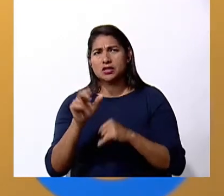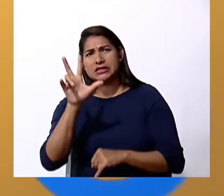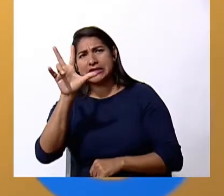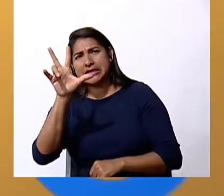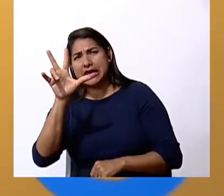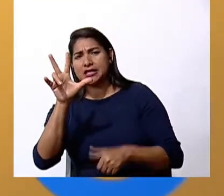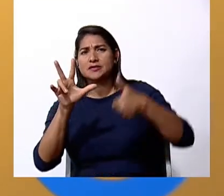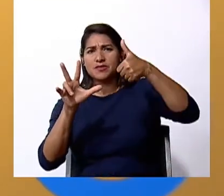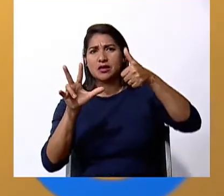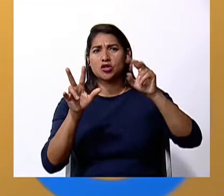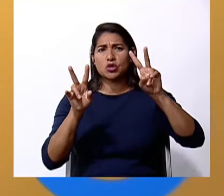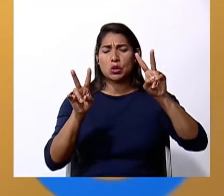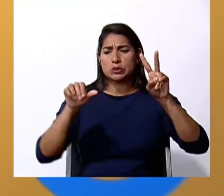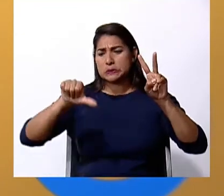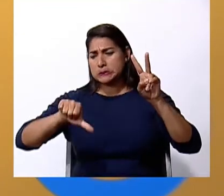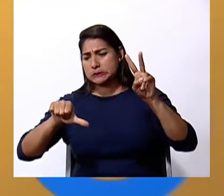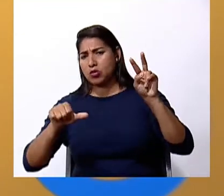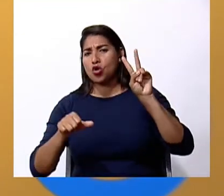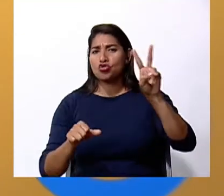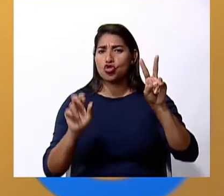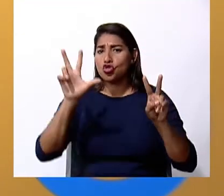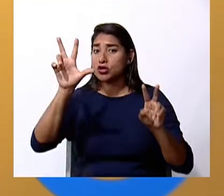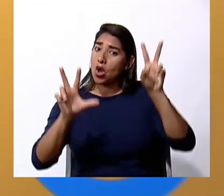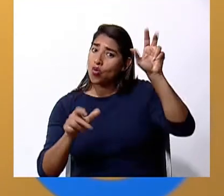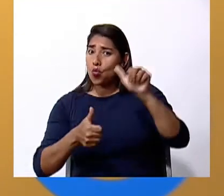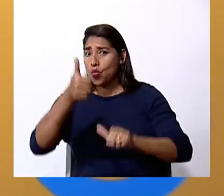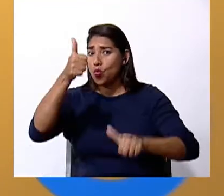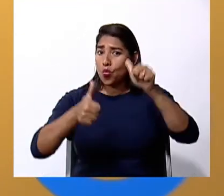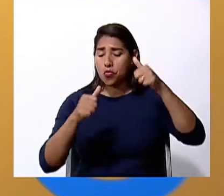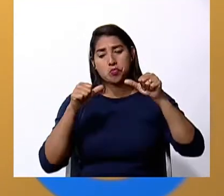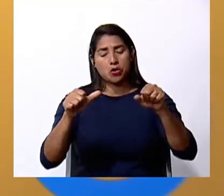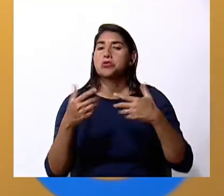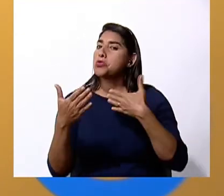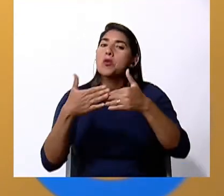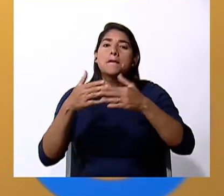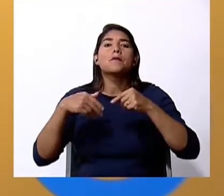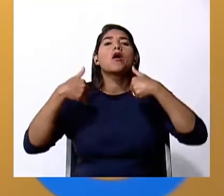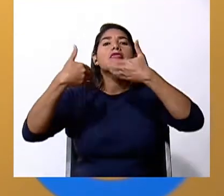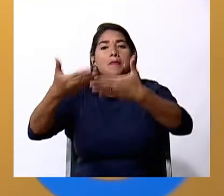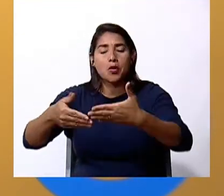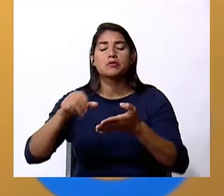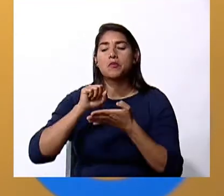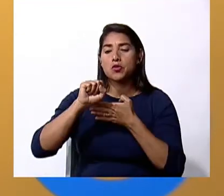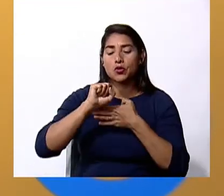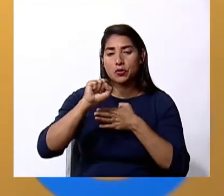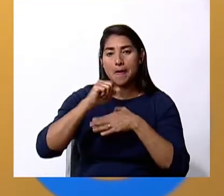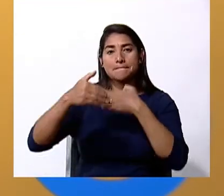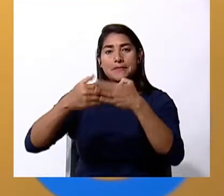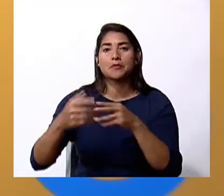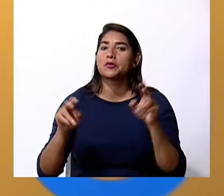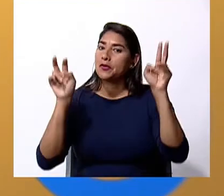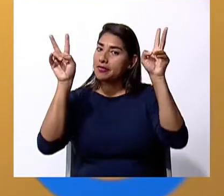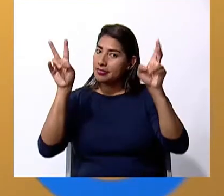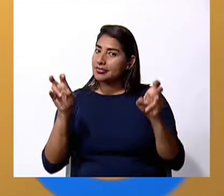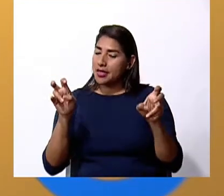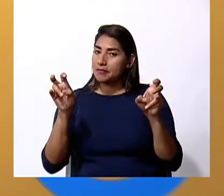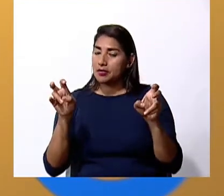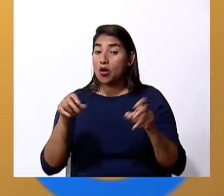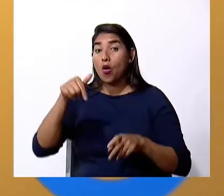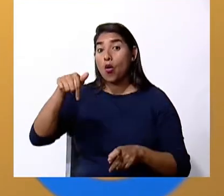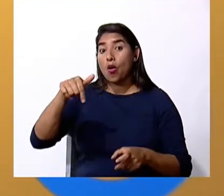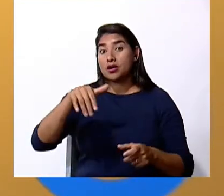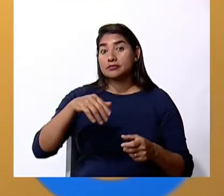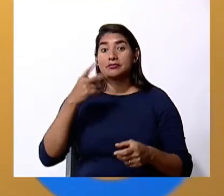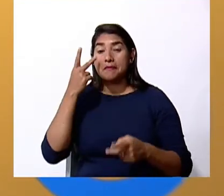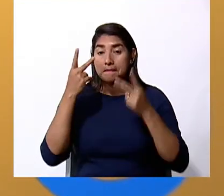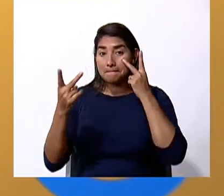quedamos? 2-1. Muy bien, pero vamos a seguir practicando y vamos a seguir repasando el tema. Hoy vamos a